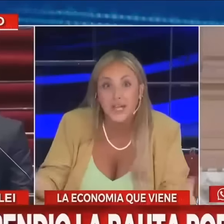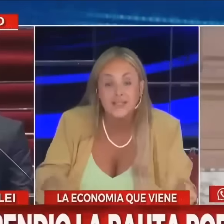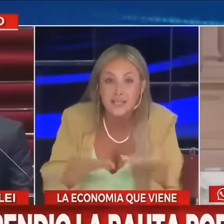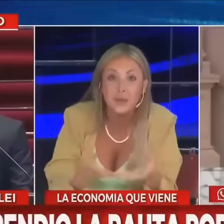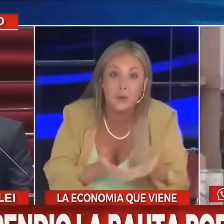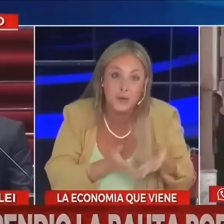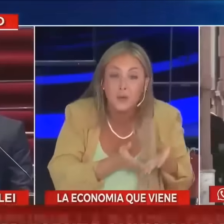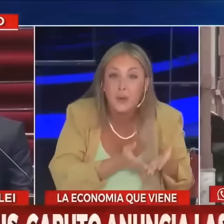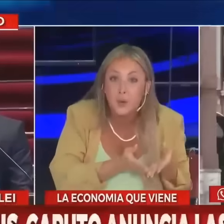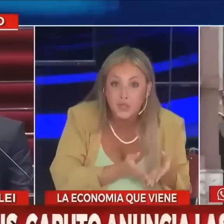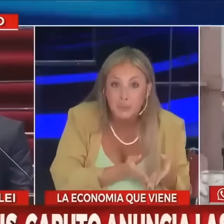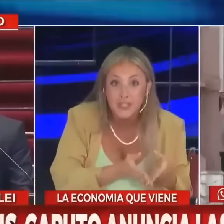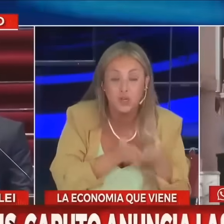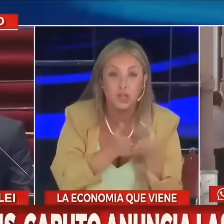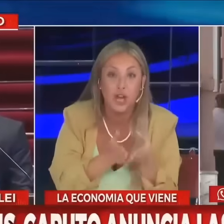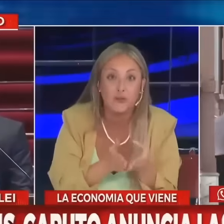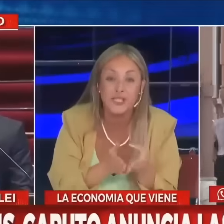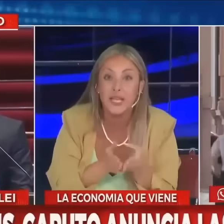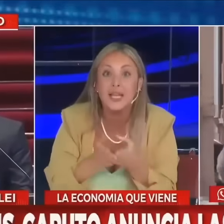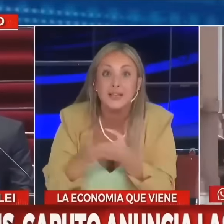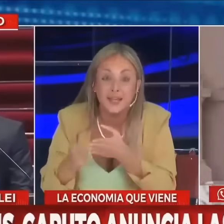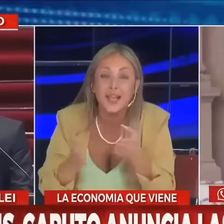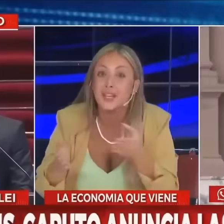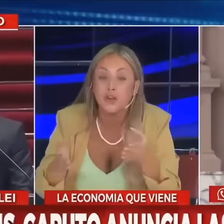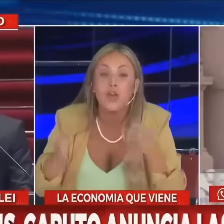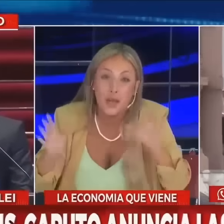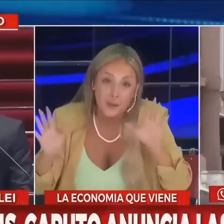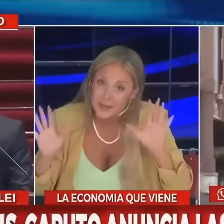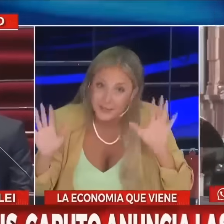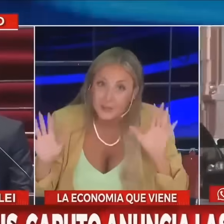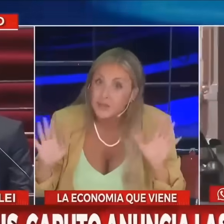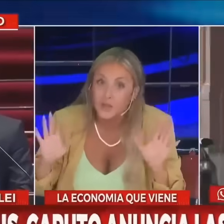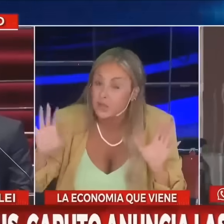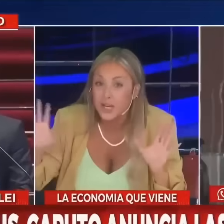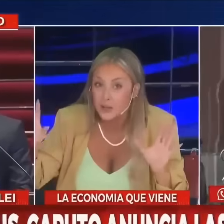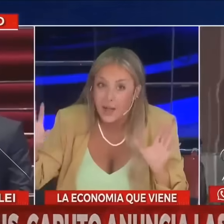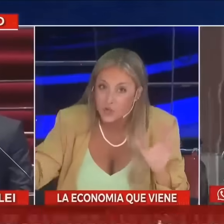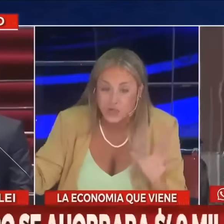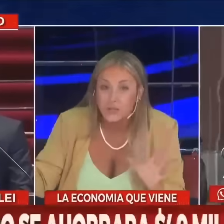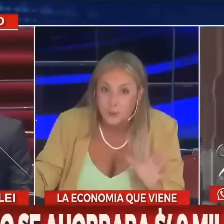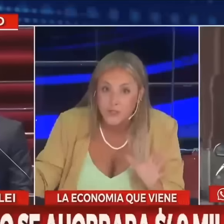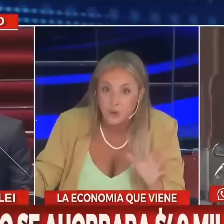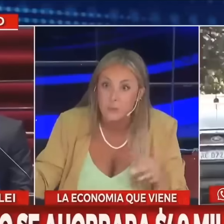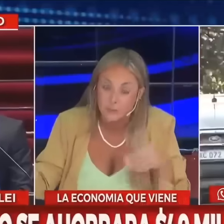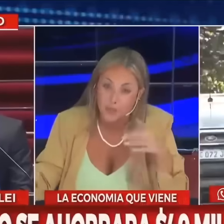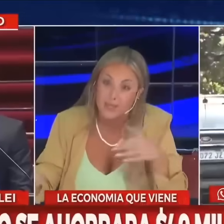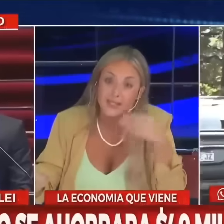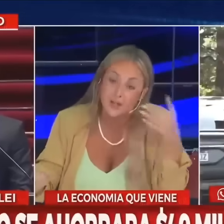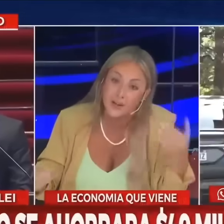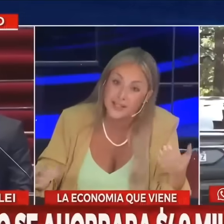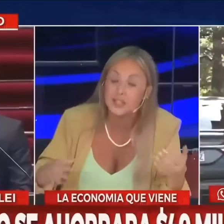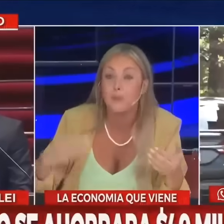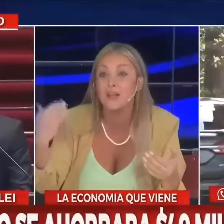explicación se sabe que va a haber una devaluación del peso que el dólar oficial estaría alrededor a ver se está hablando del dólar a 800 pesos